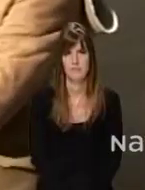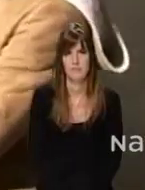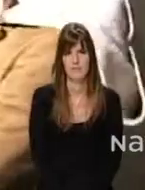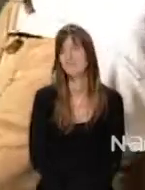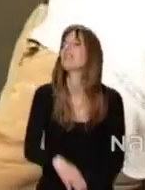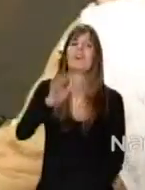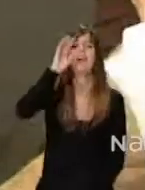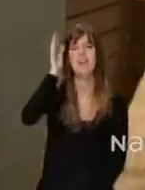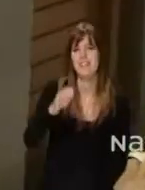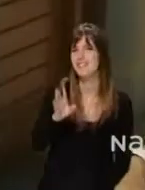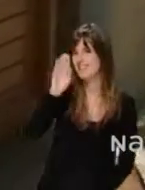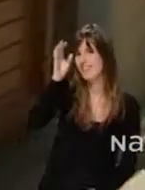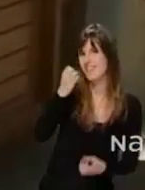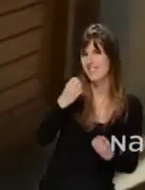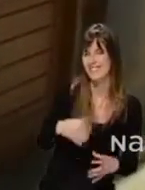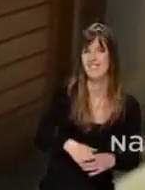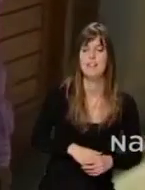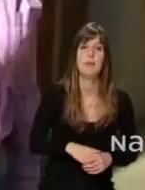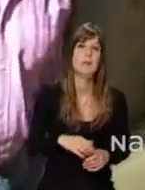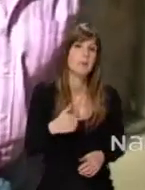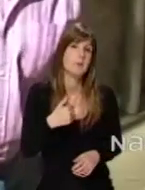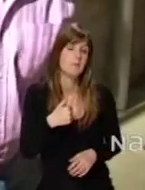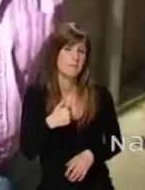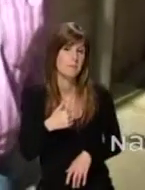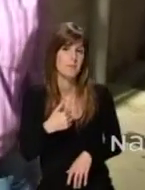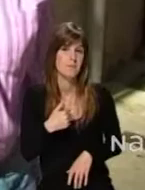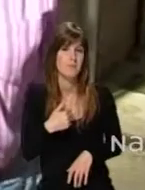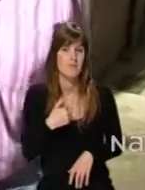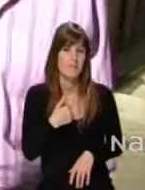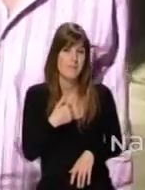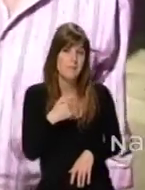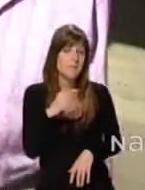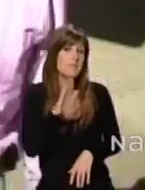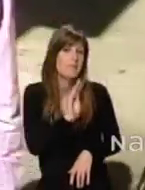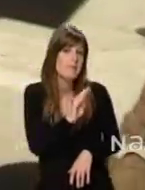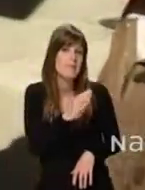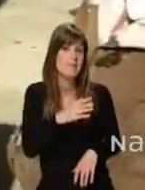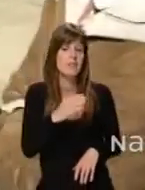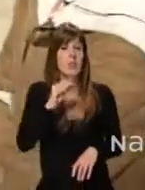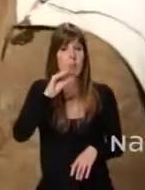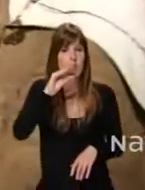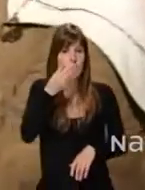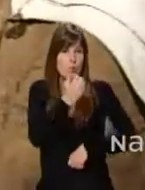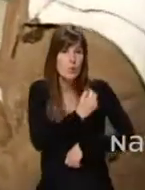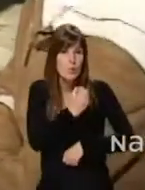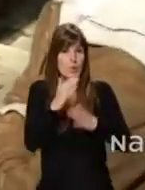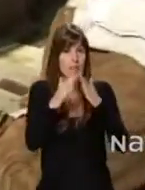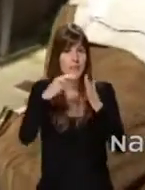Hola, buenas. ¿Qué tal? Venía a por turrón de la Casa